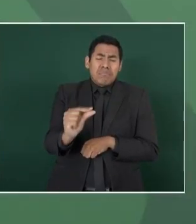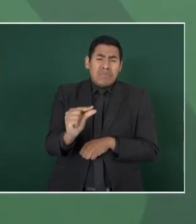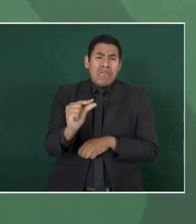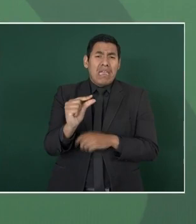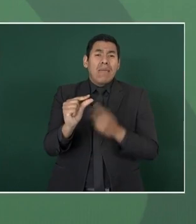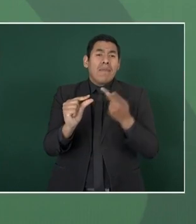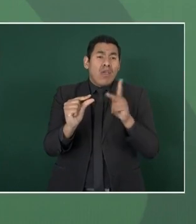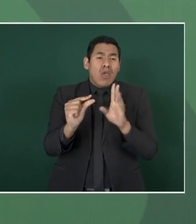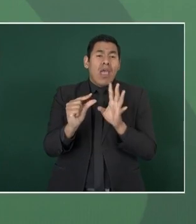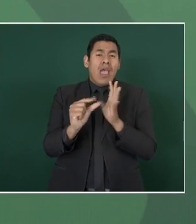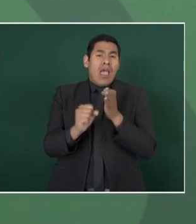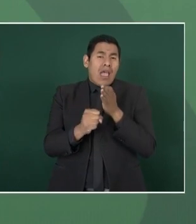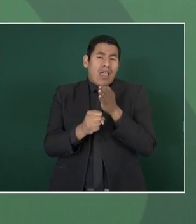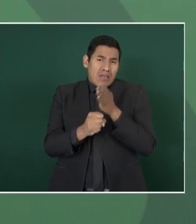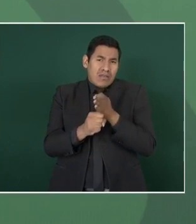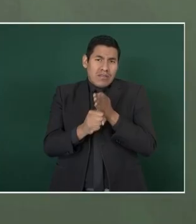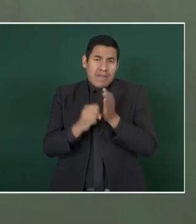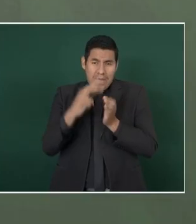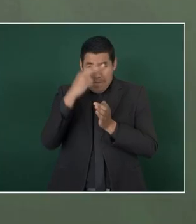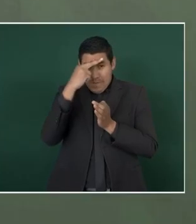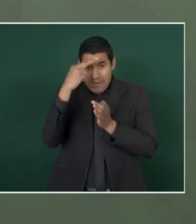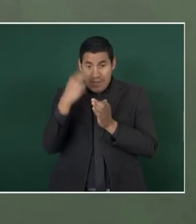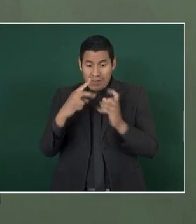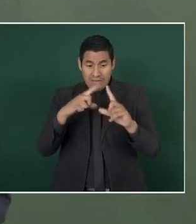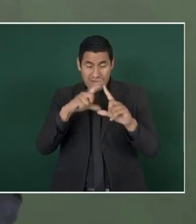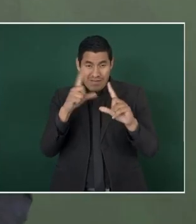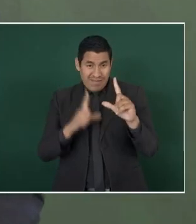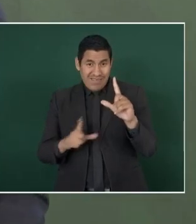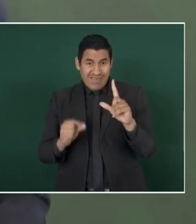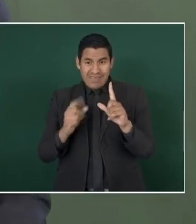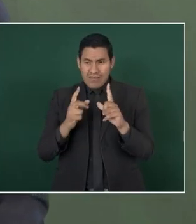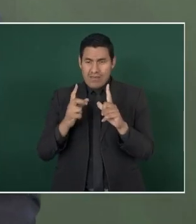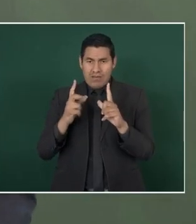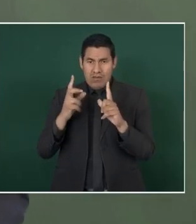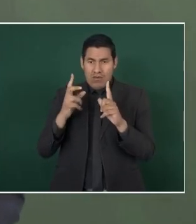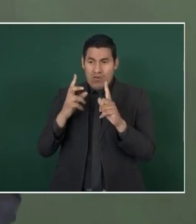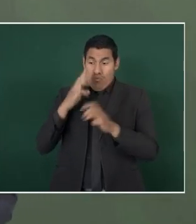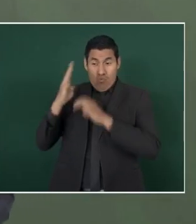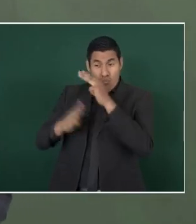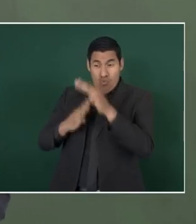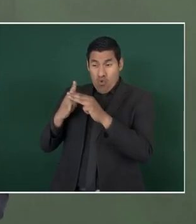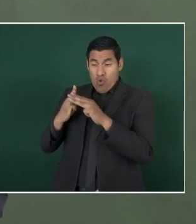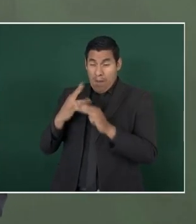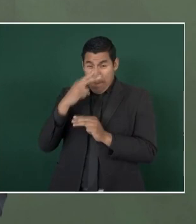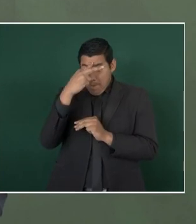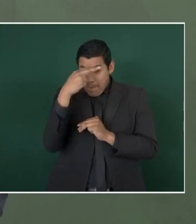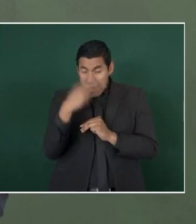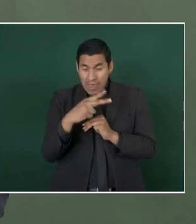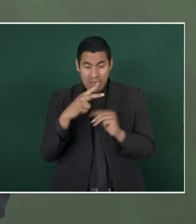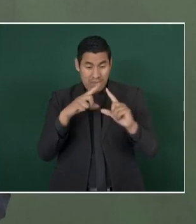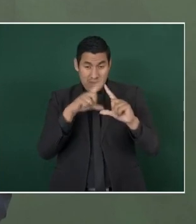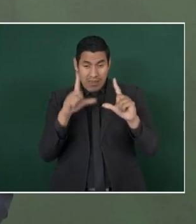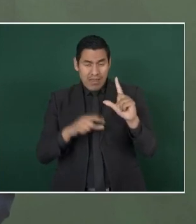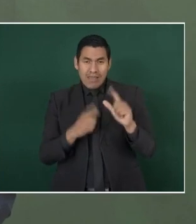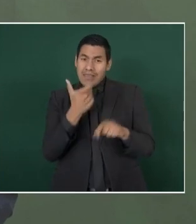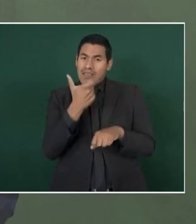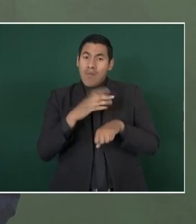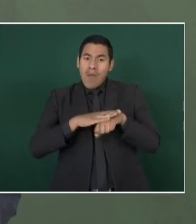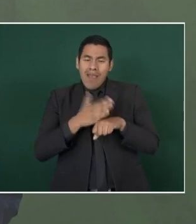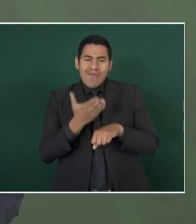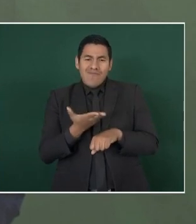México es de los países del mundo con más incrementos en los salarios.